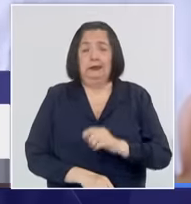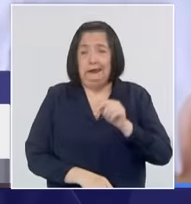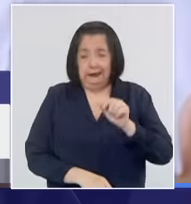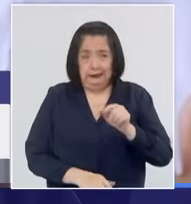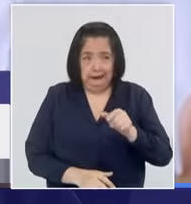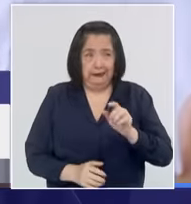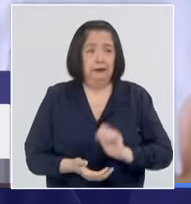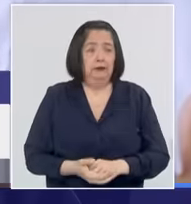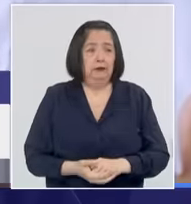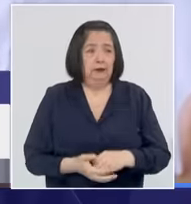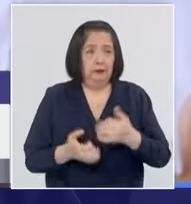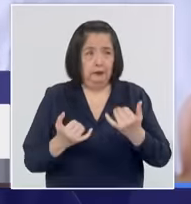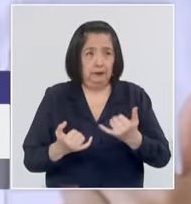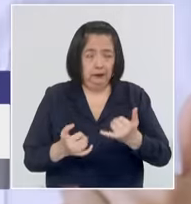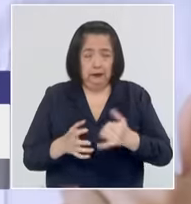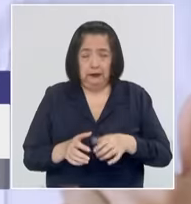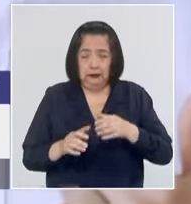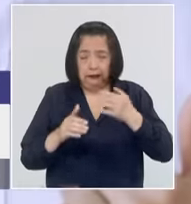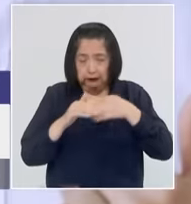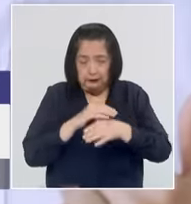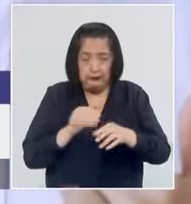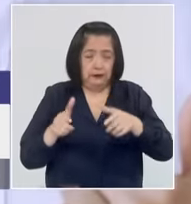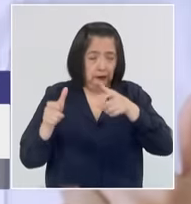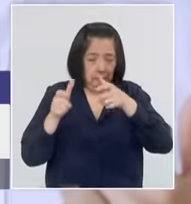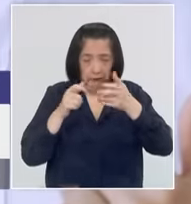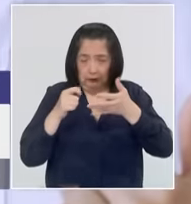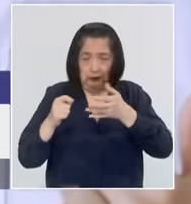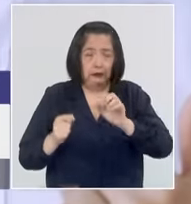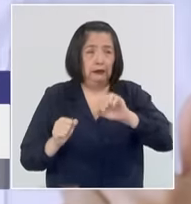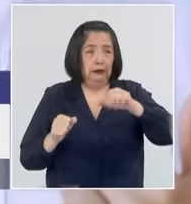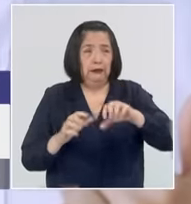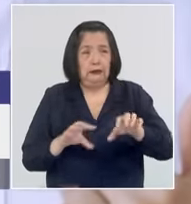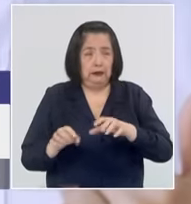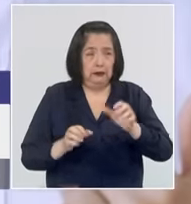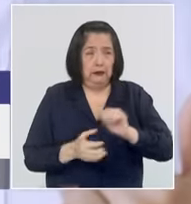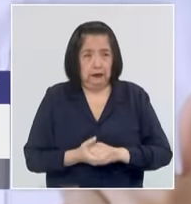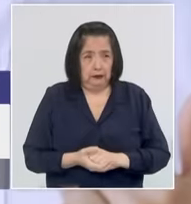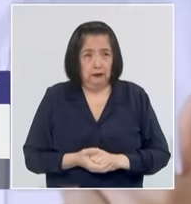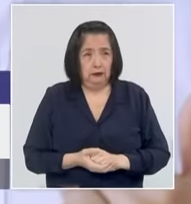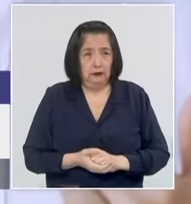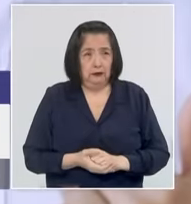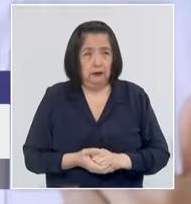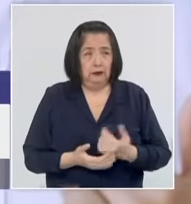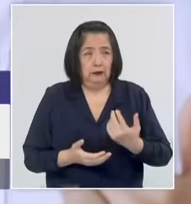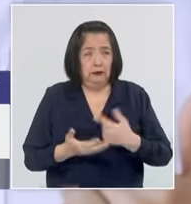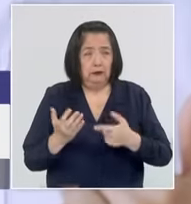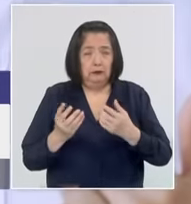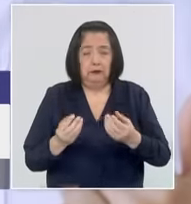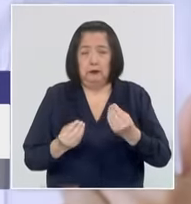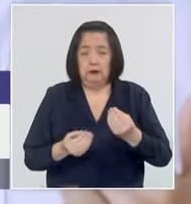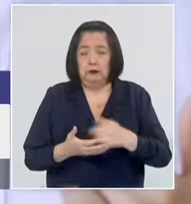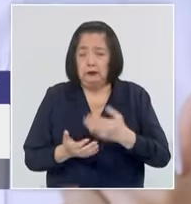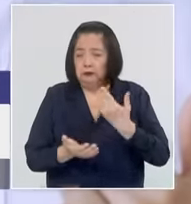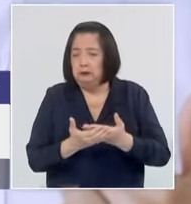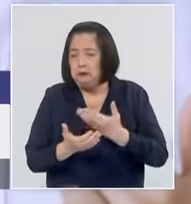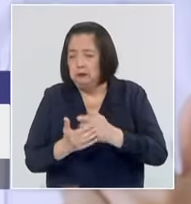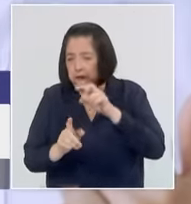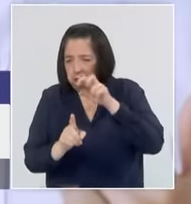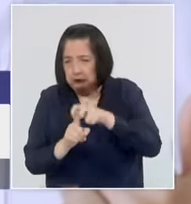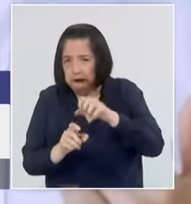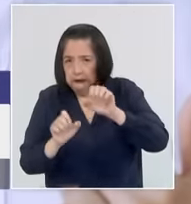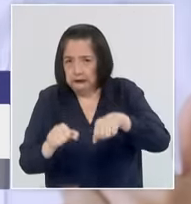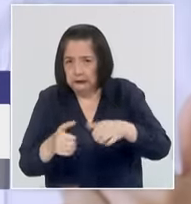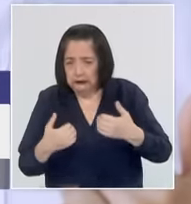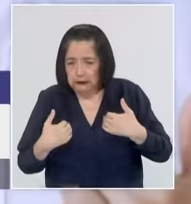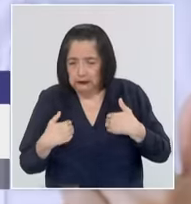Justamente el detalle de esta inspección que les mencionamos está realizando prácticamente de oficio es poder corroborar si es que se